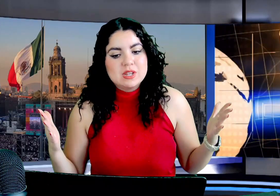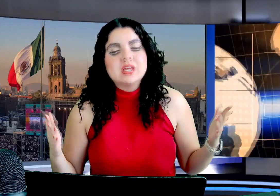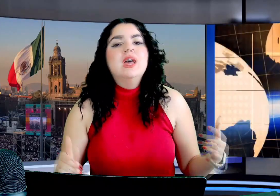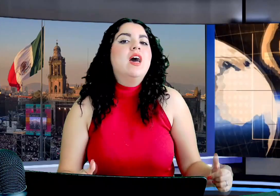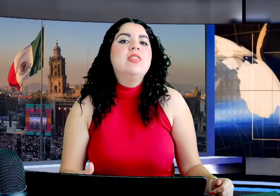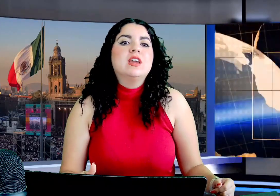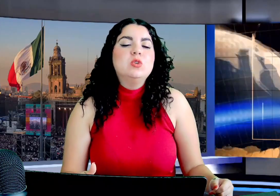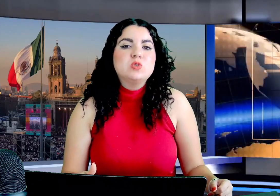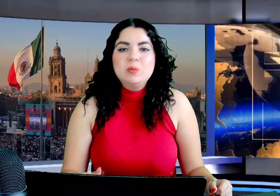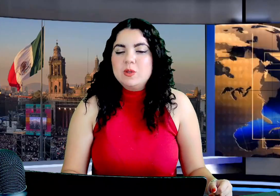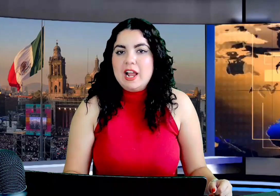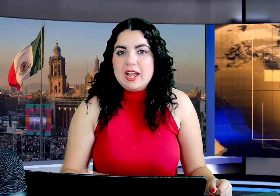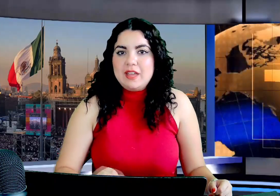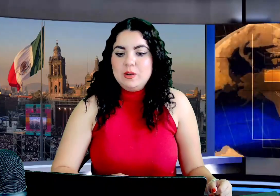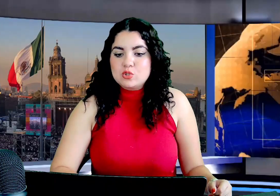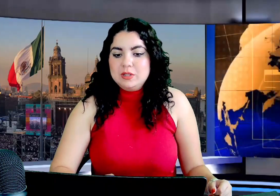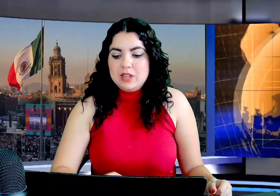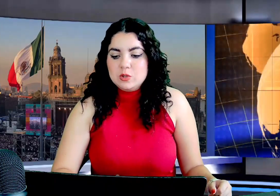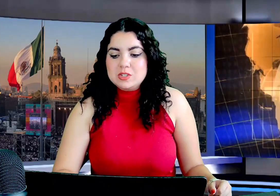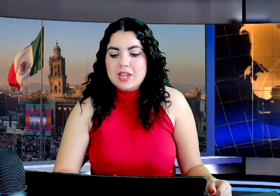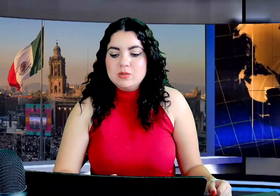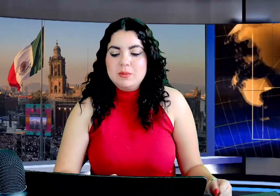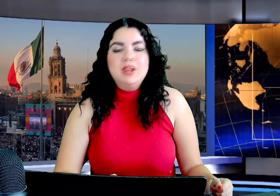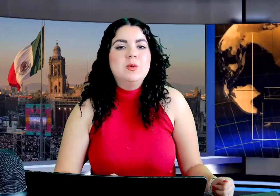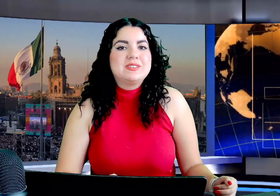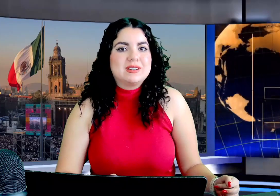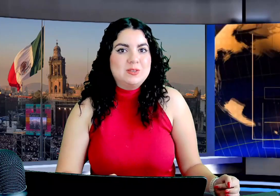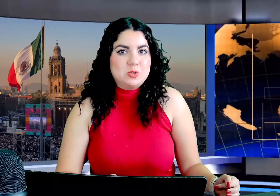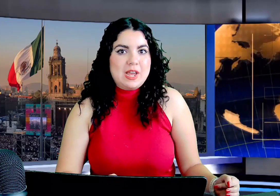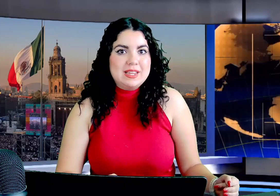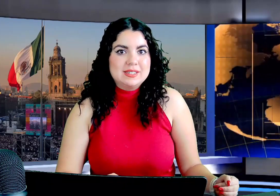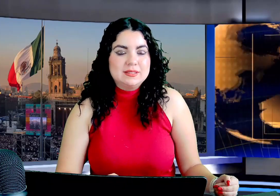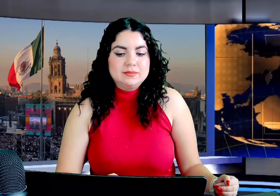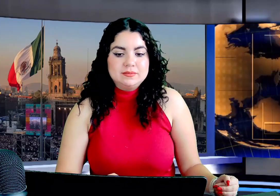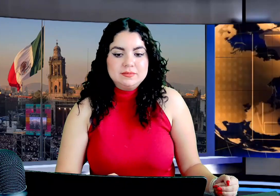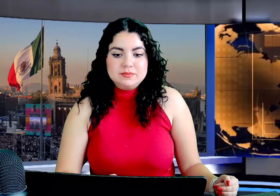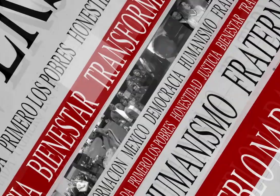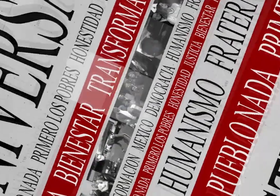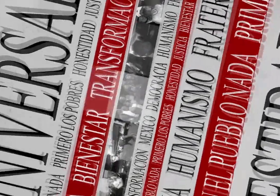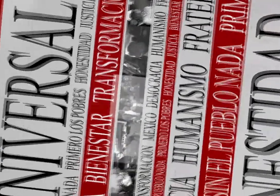personas. Déjenos su opinión en la caja de los comentarios y síganos también en nuestras redes sociales